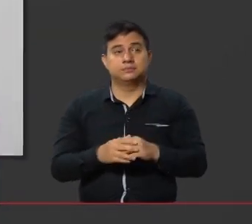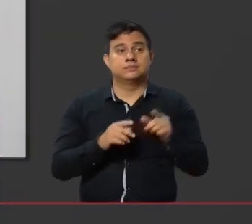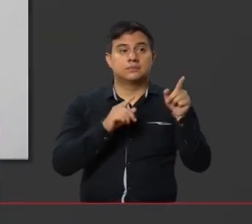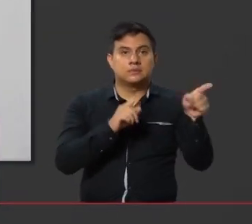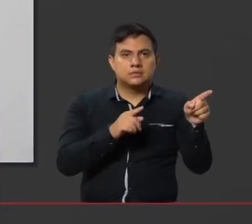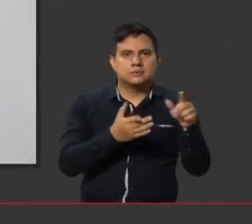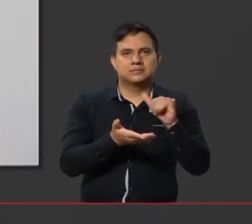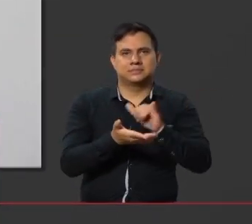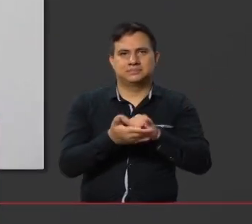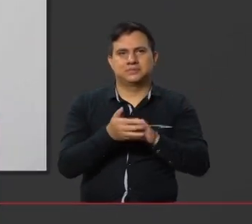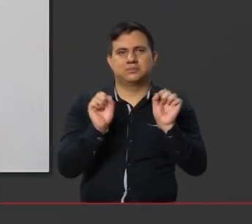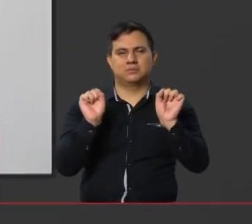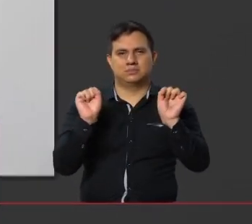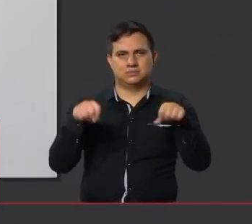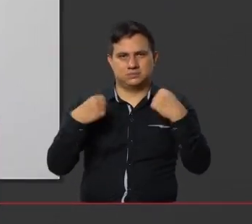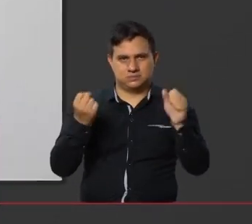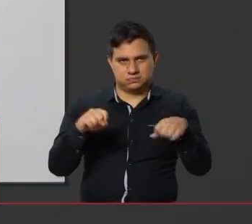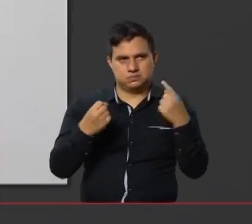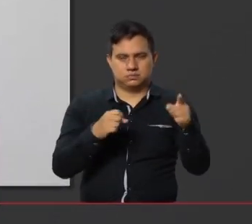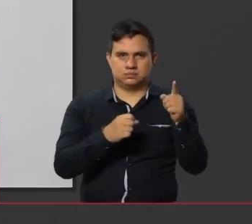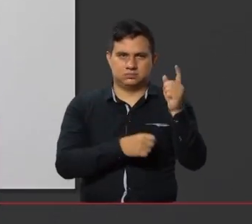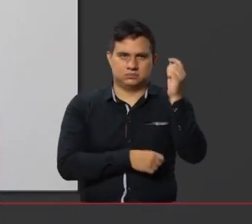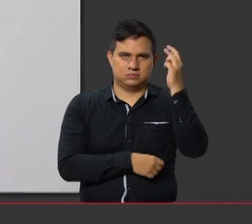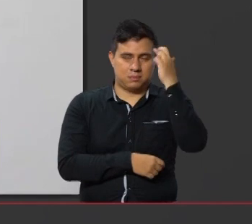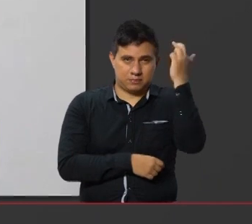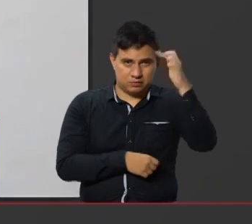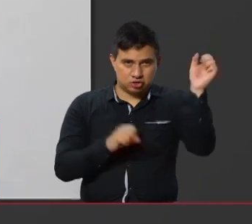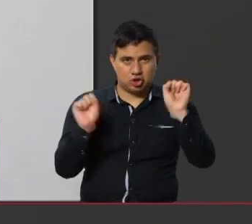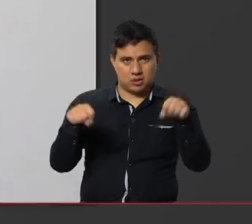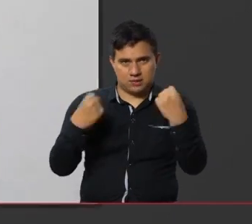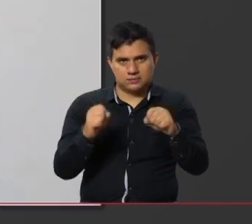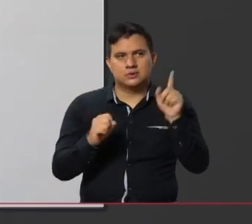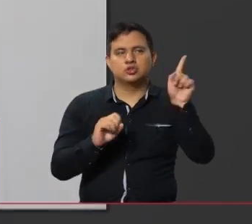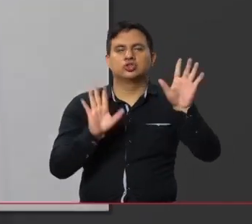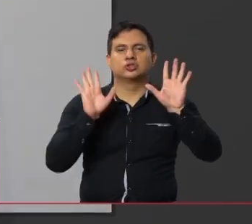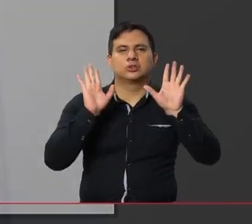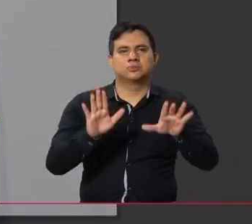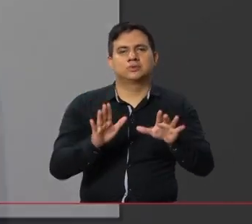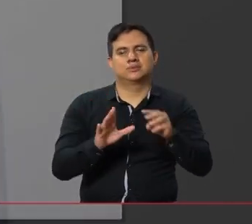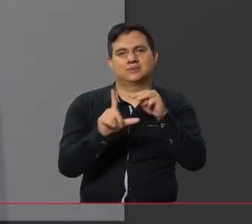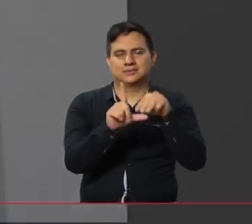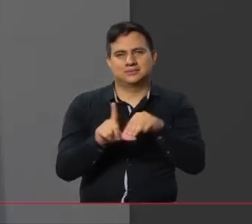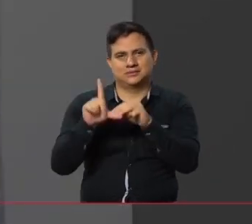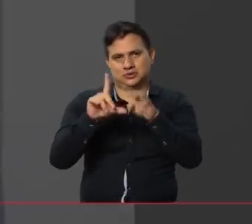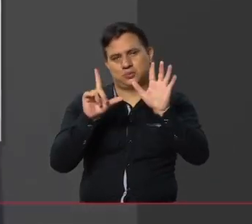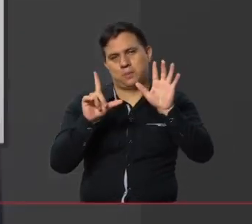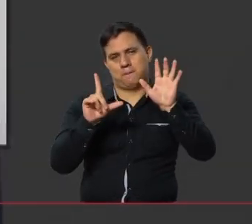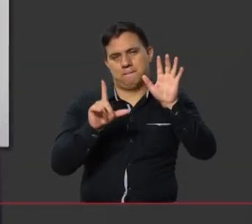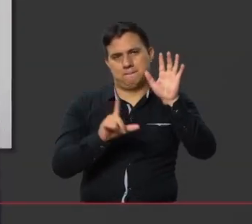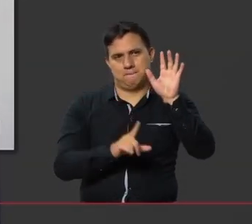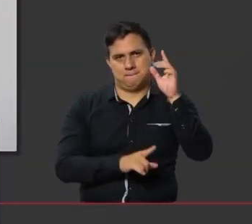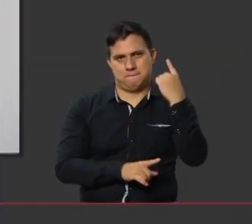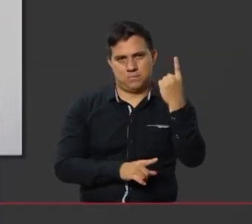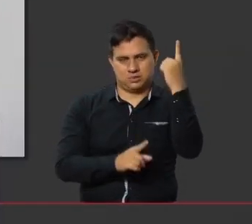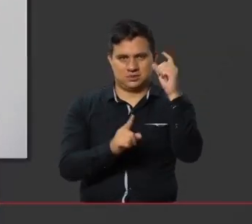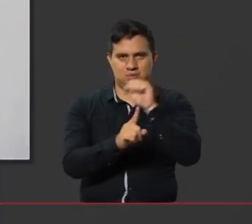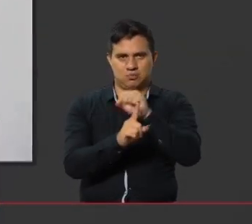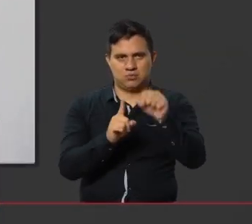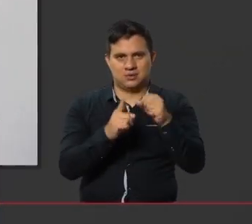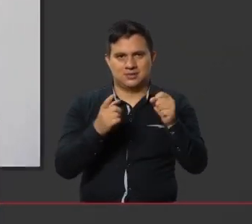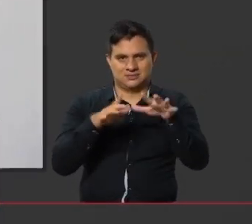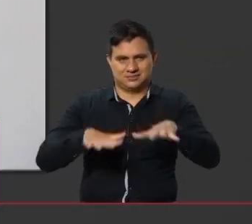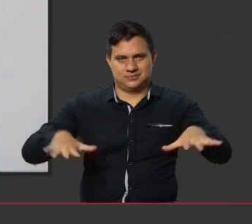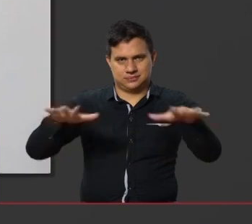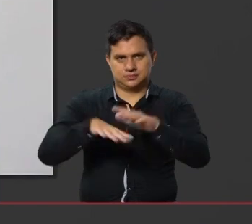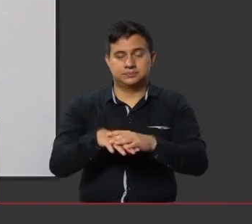cuenta con una especialización en gestión pública y un magister en gobierno políticas públicas y desarrollo territorial en lo relacionado a su experiencia